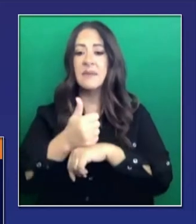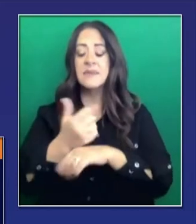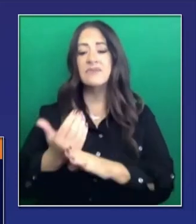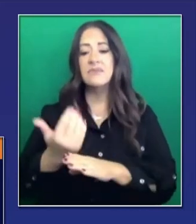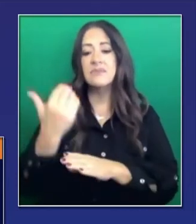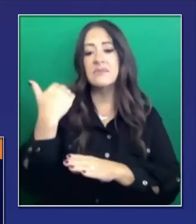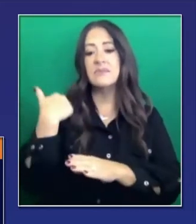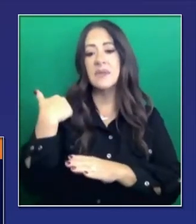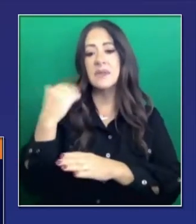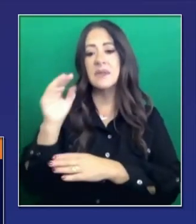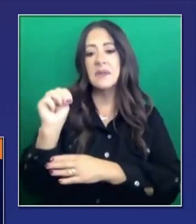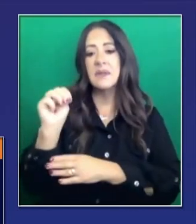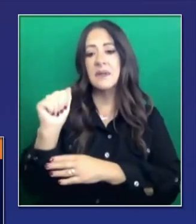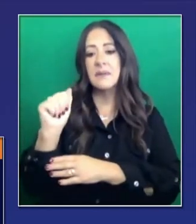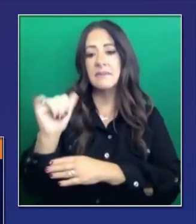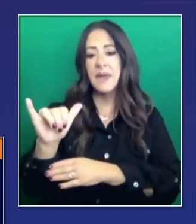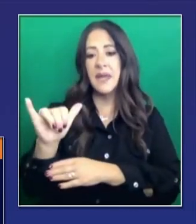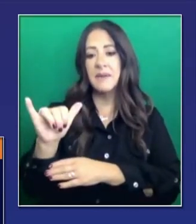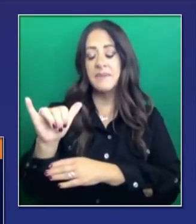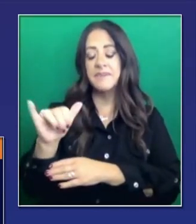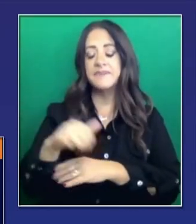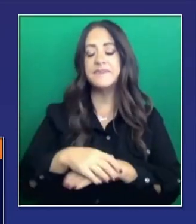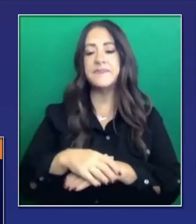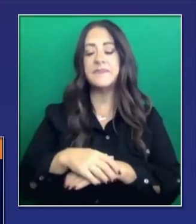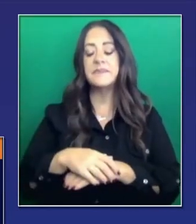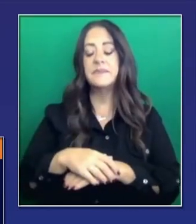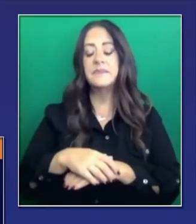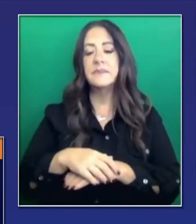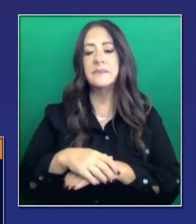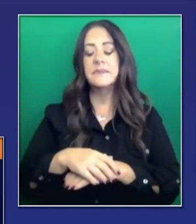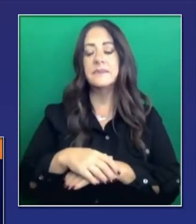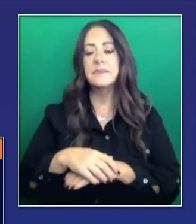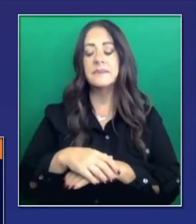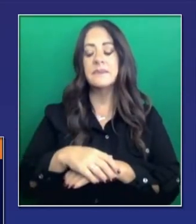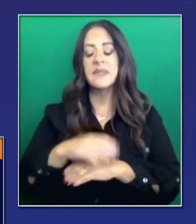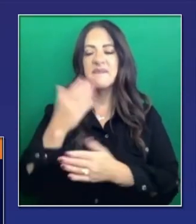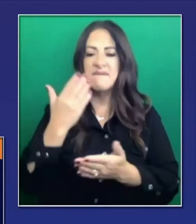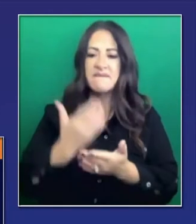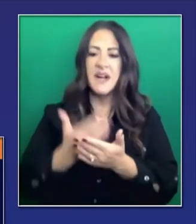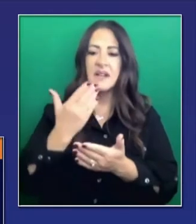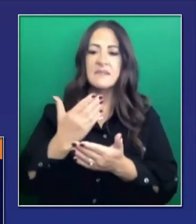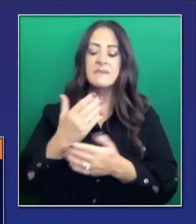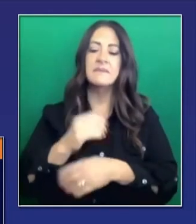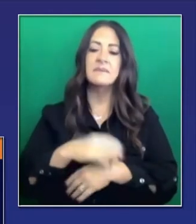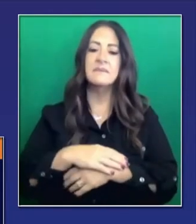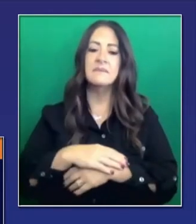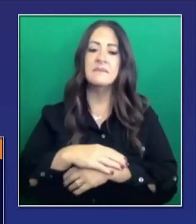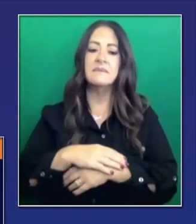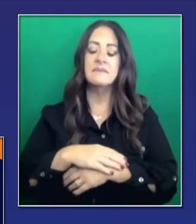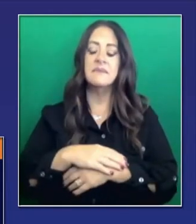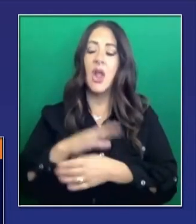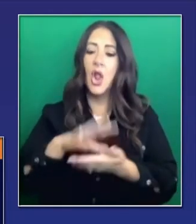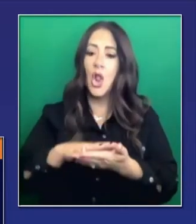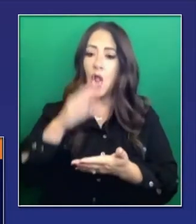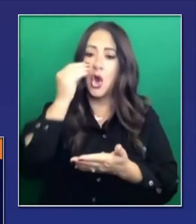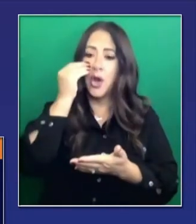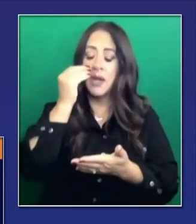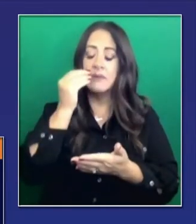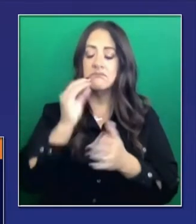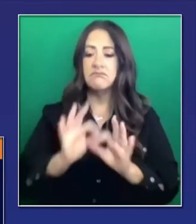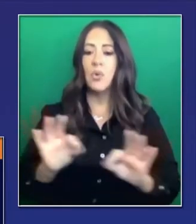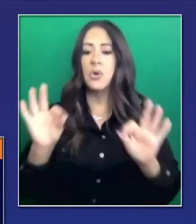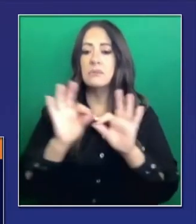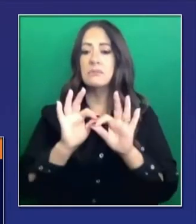datando desde mayo de este año. Un hecho fundamental, que el aprendizaje sigue siendo algo